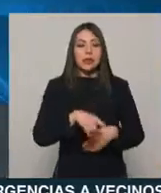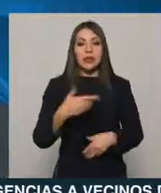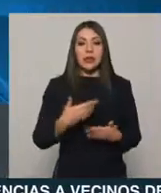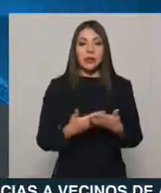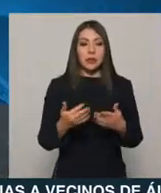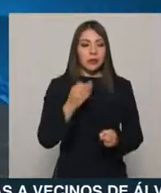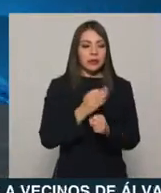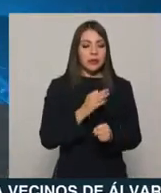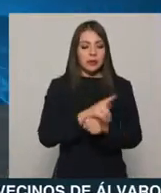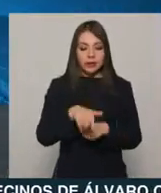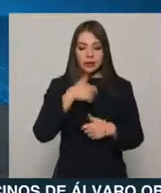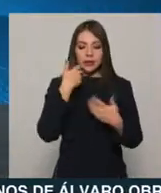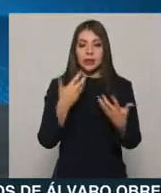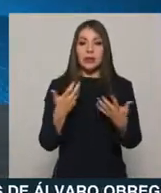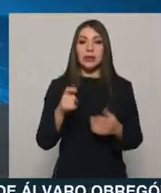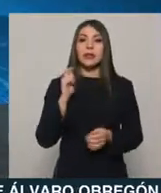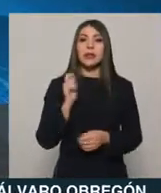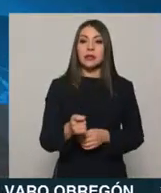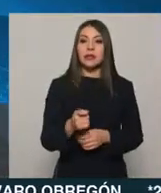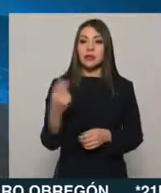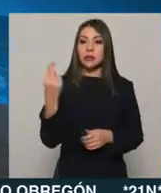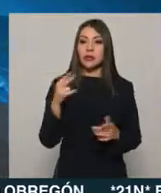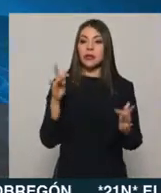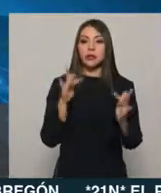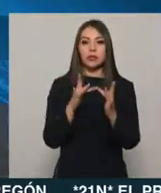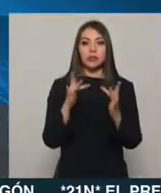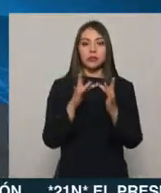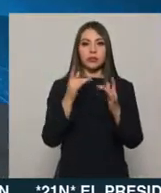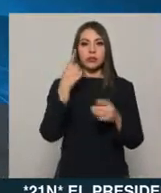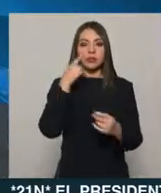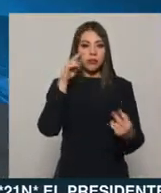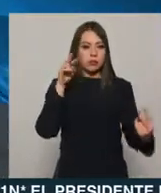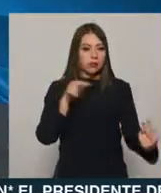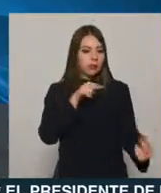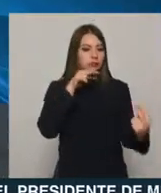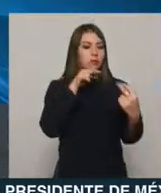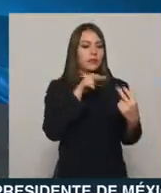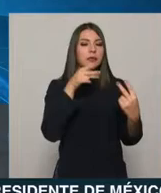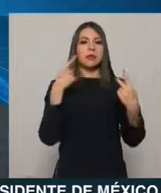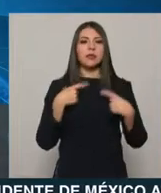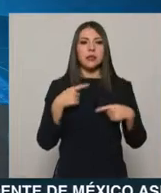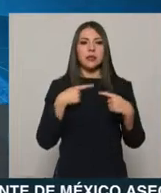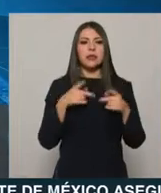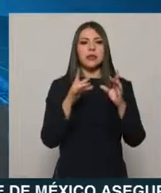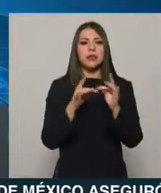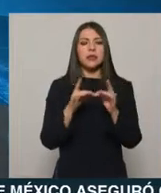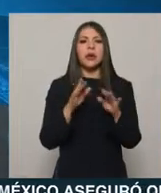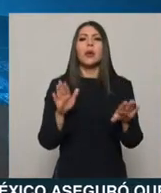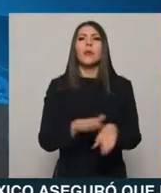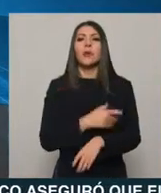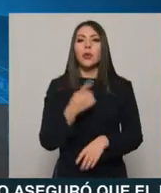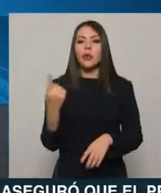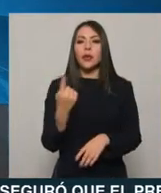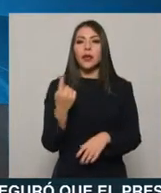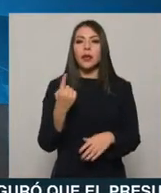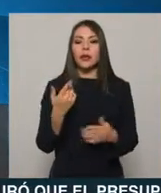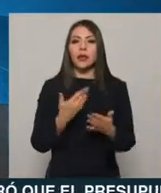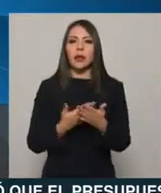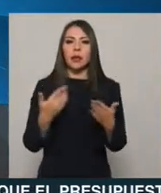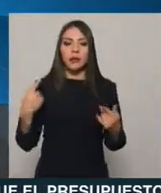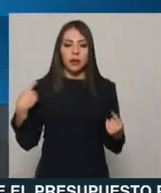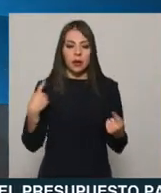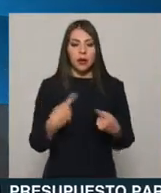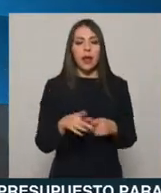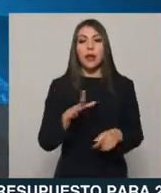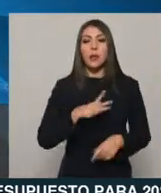estos momentos es precisamente este contacto visual y que las personas empiecen a expresar por qué han llegado a estos